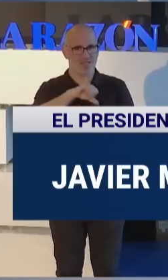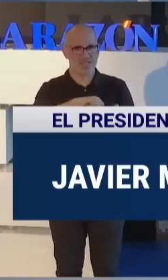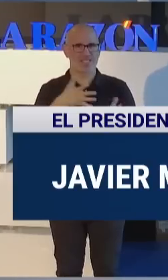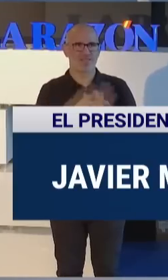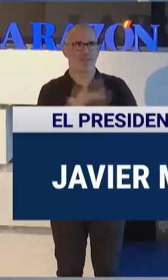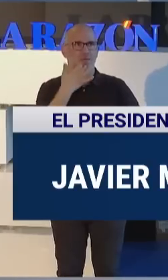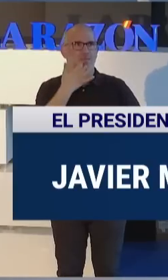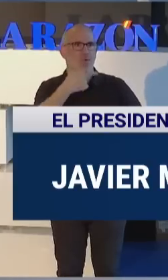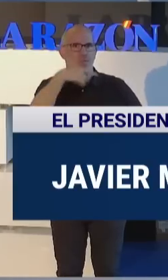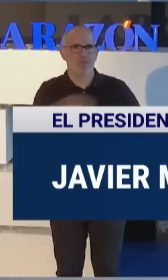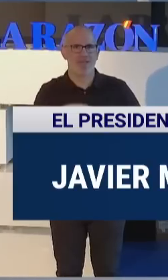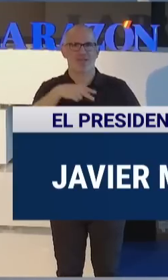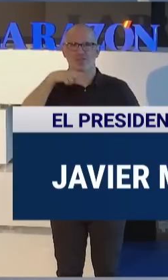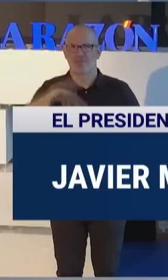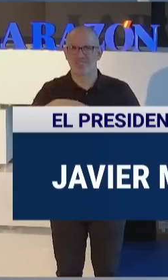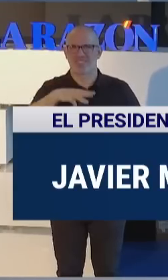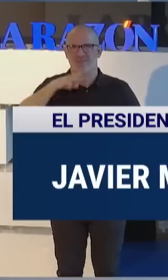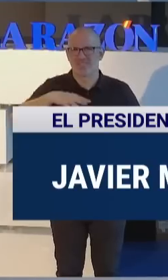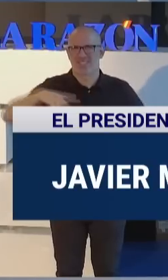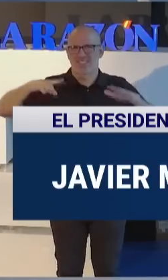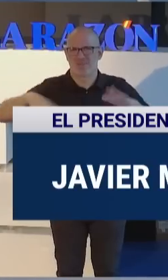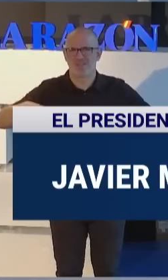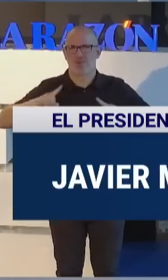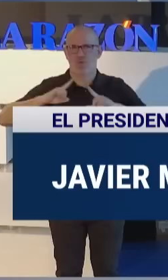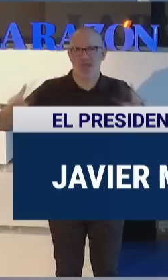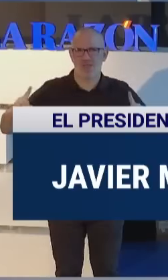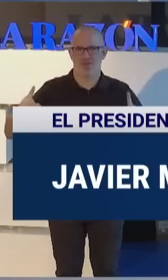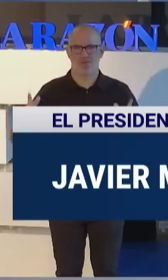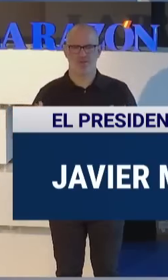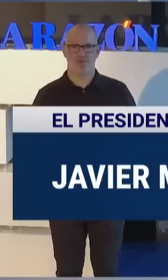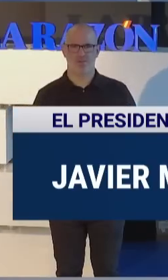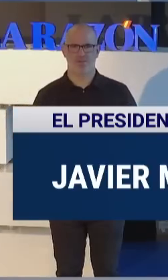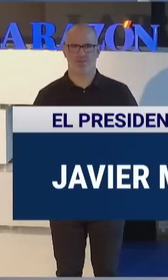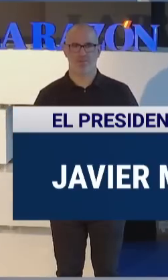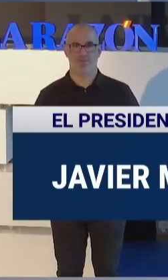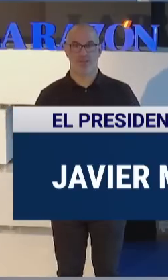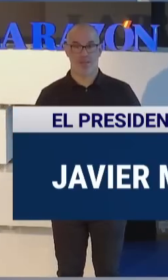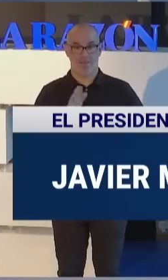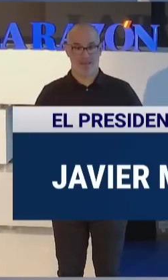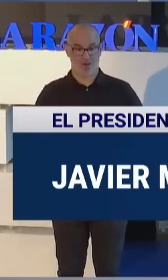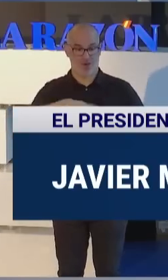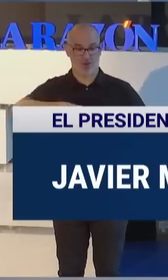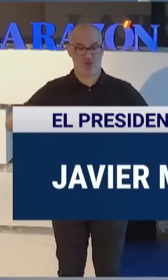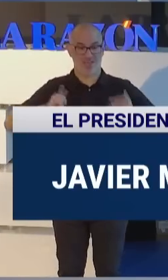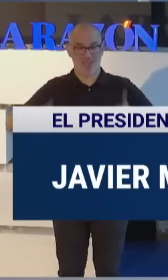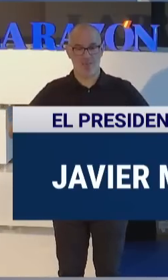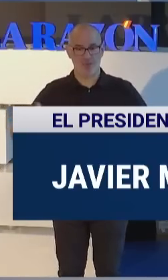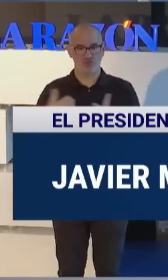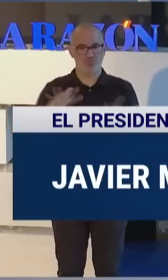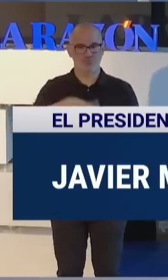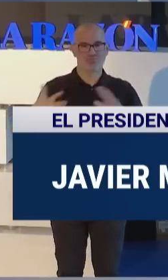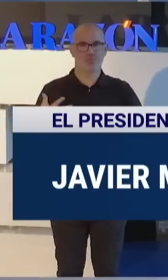mes, 3 meses, 6 meses, 1 año, y para cuando llegamos nosotros lo pasaron todos a un